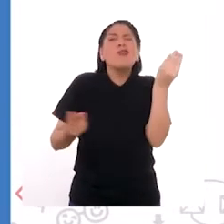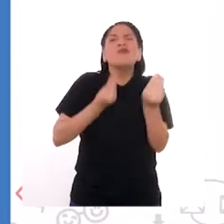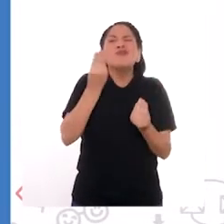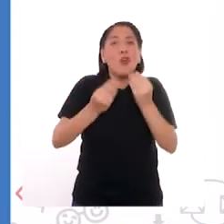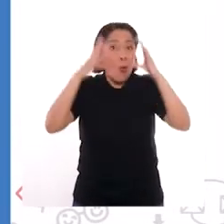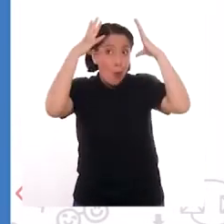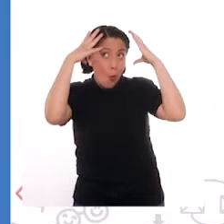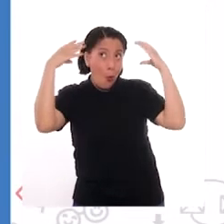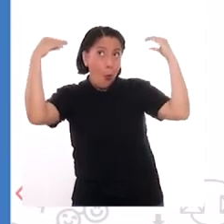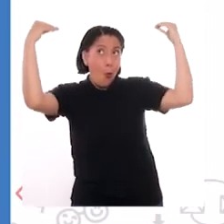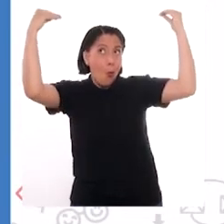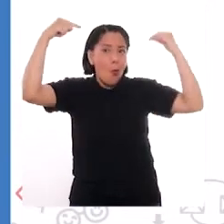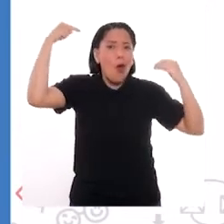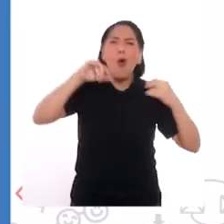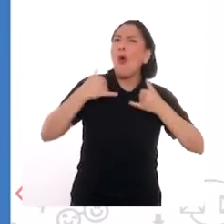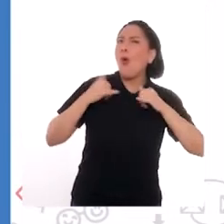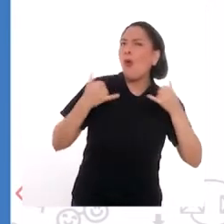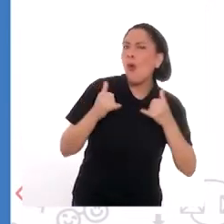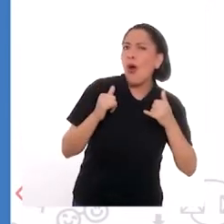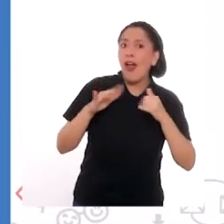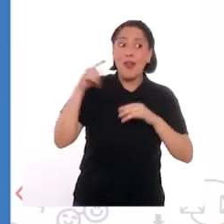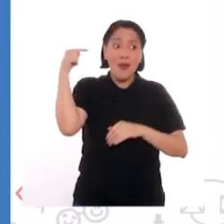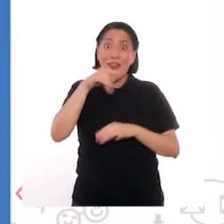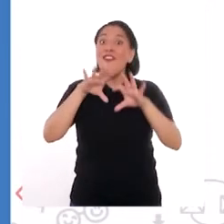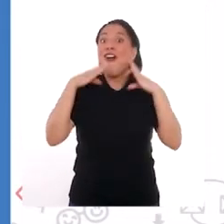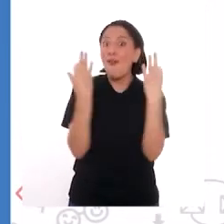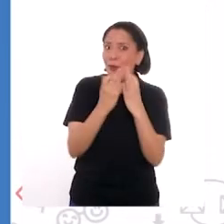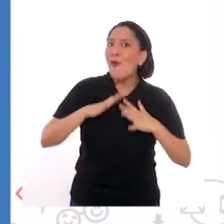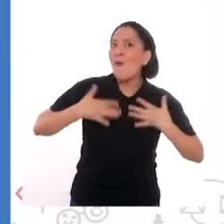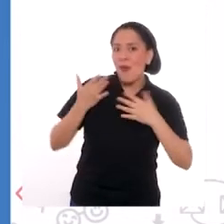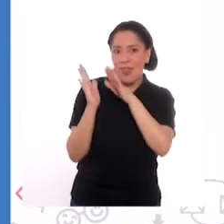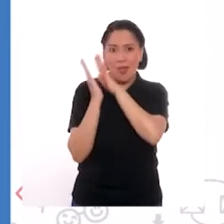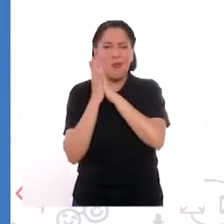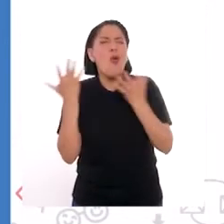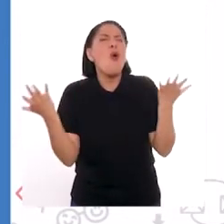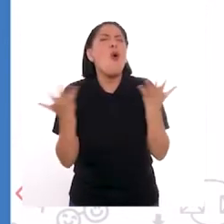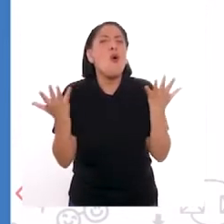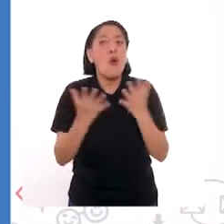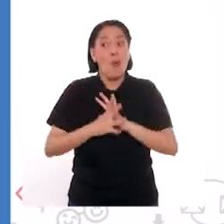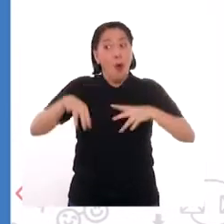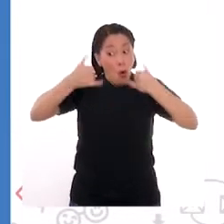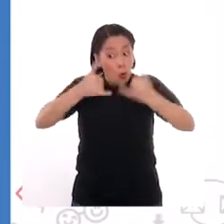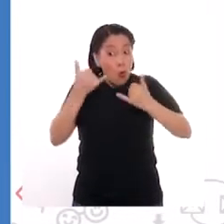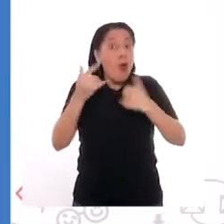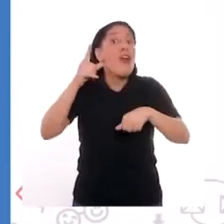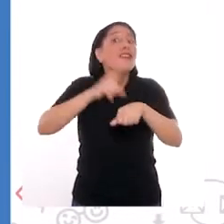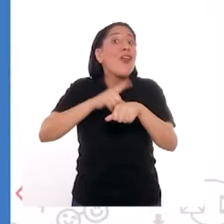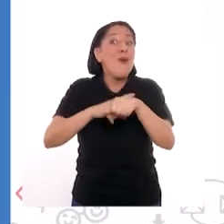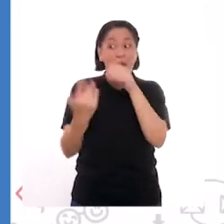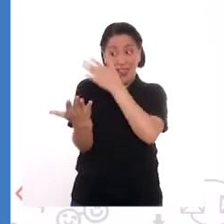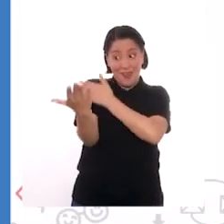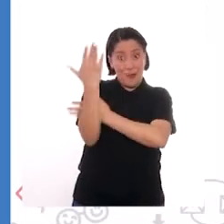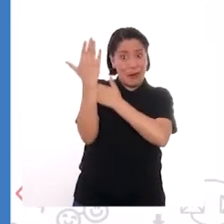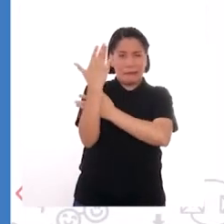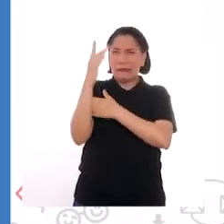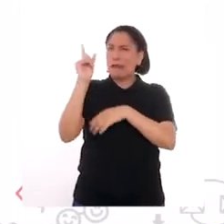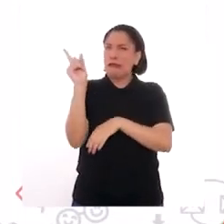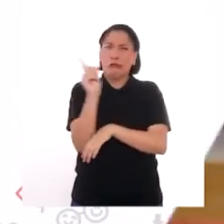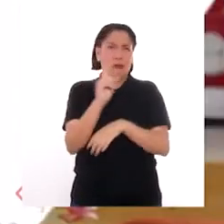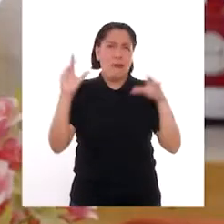él podía hacerlo sin problemas y no despertar a nadie. Tenía que jugar en las mañanas y no a la hora de